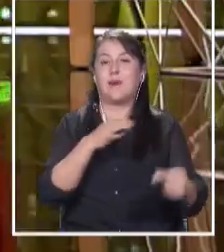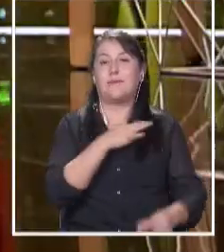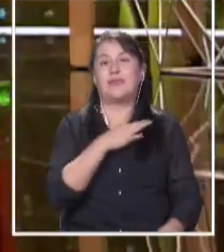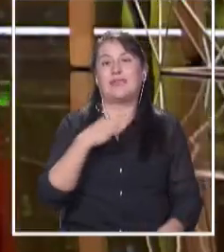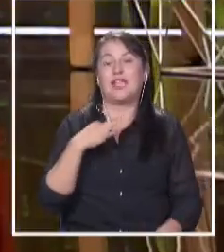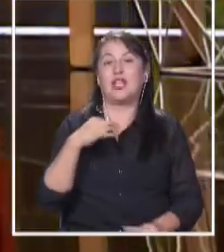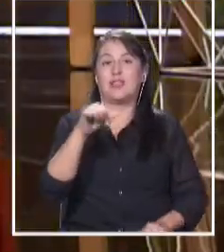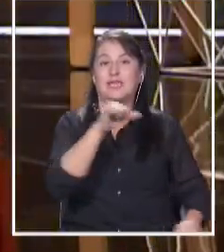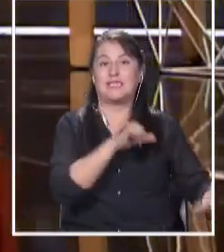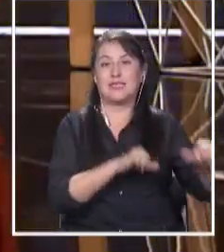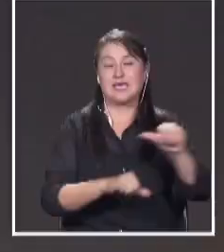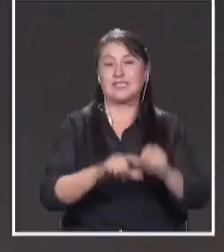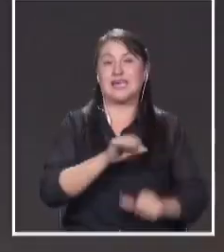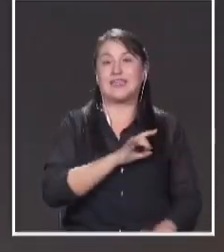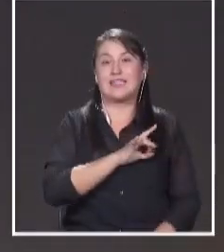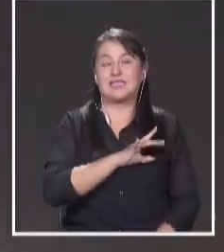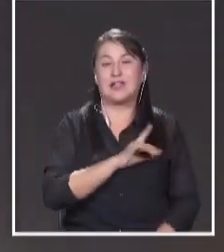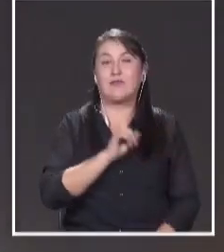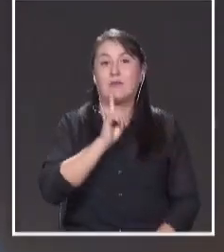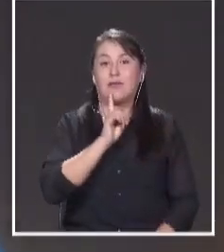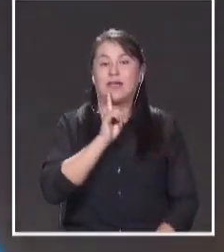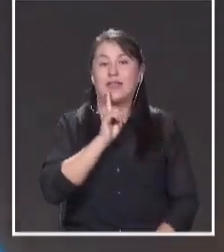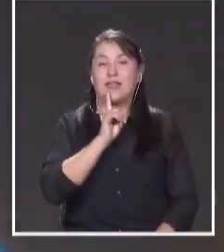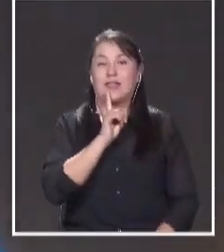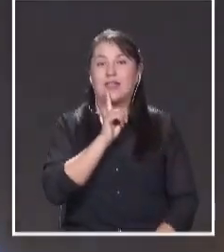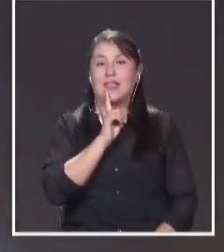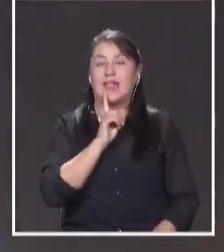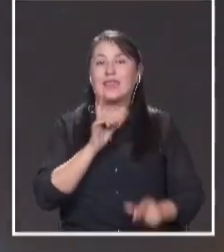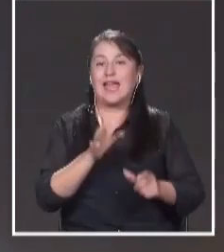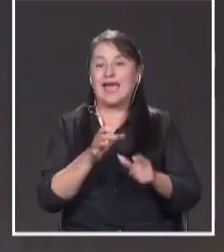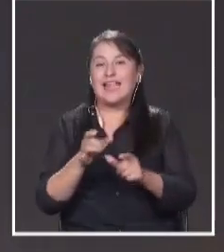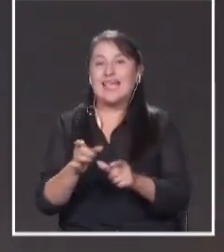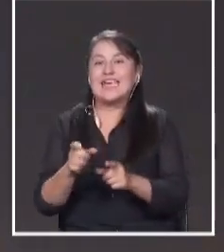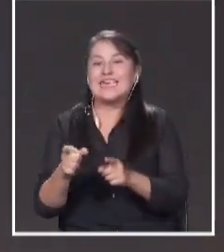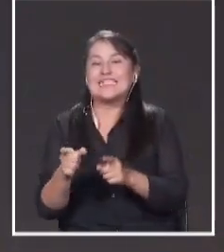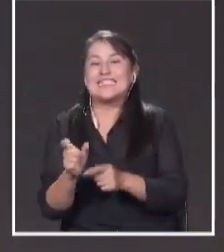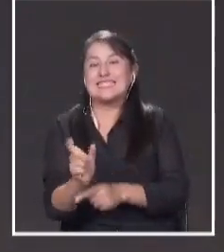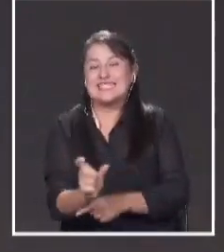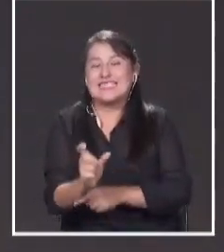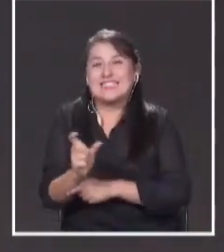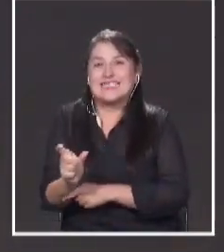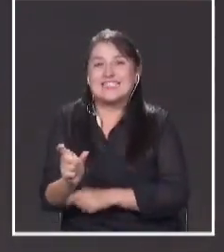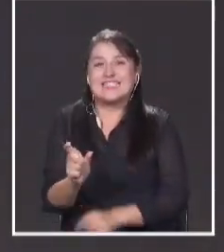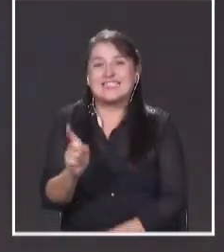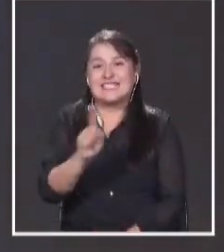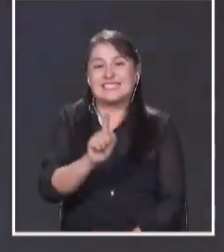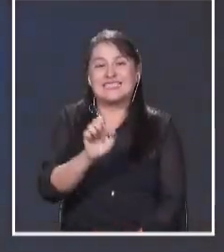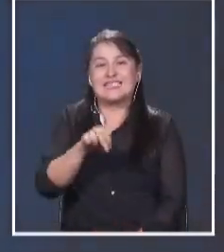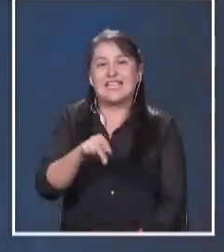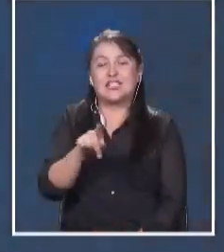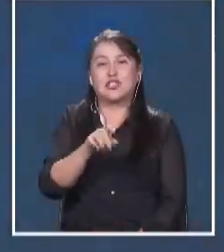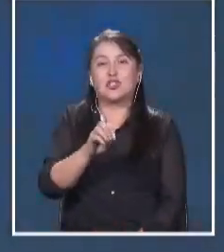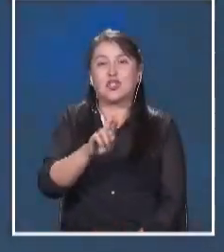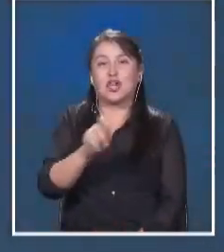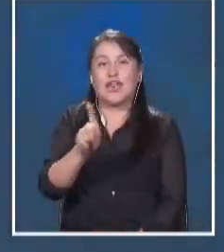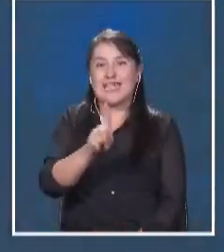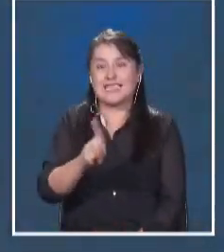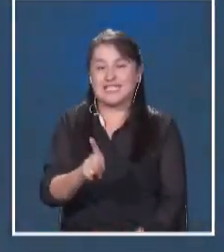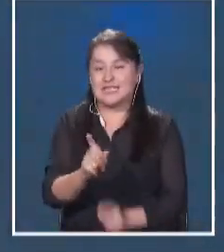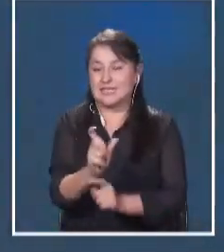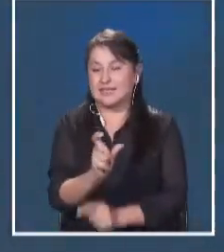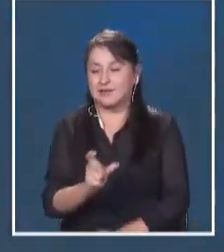Chile. Vamos a poner sensores oceanográficos, pero también sensores geofísicos que permiten medir